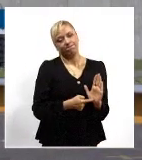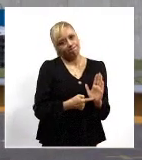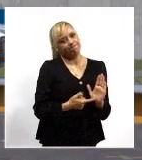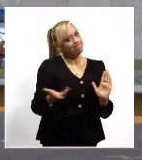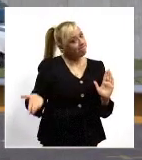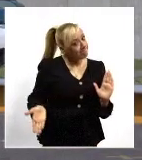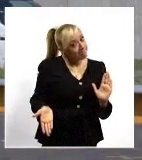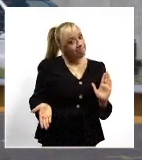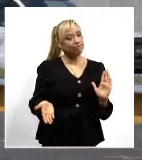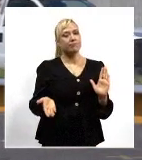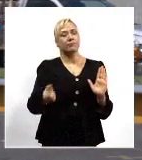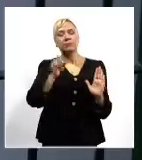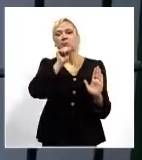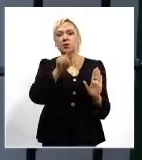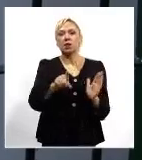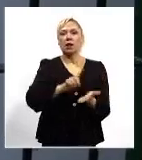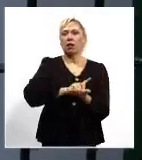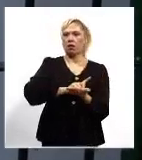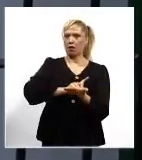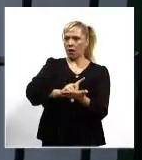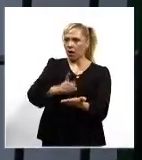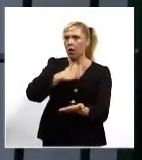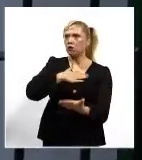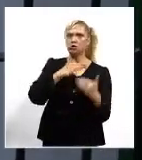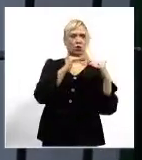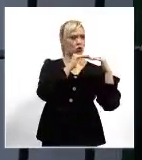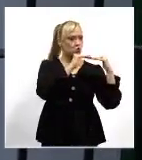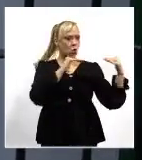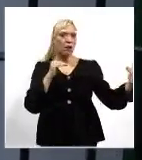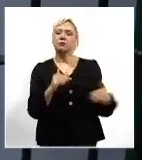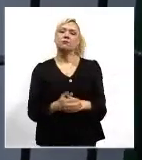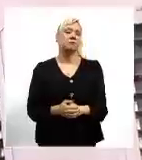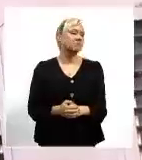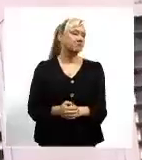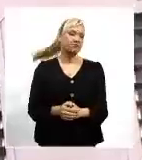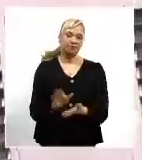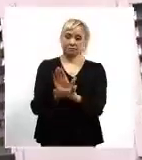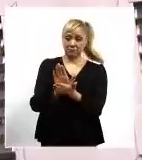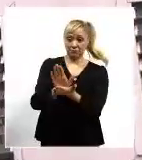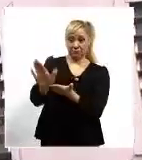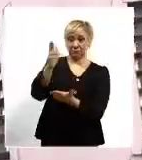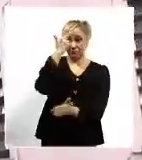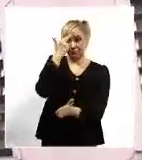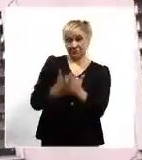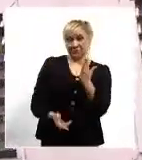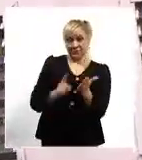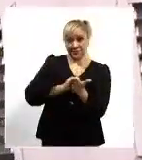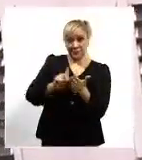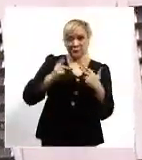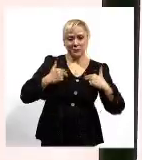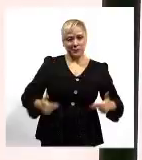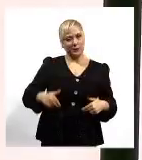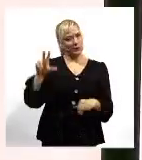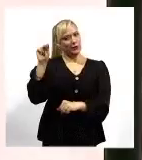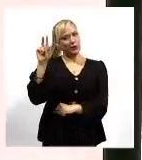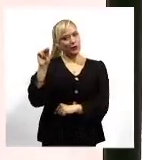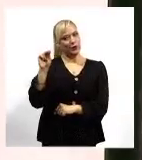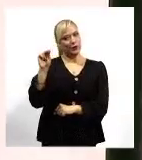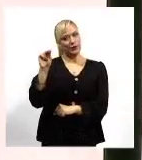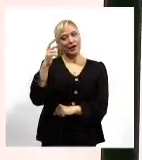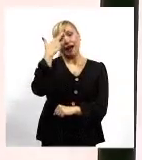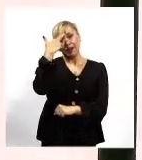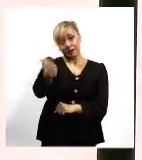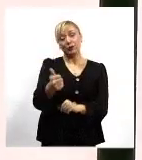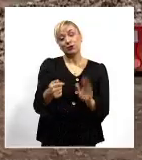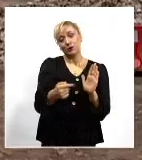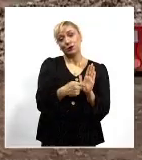que tampoco viola el derecho de igualdad, ya que no constituye una exclusión que atente contra los derechos fundamentales, pues se